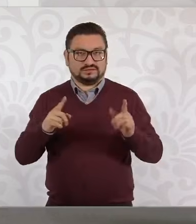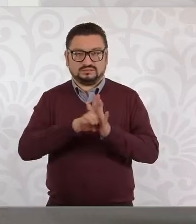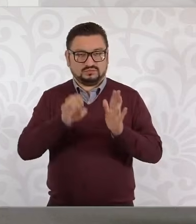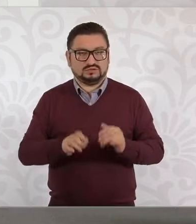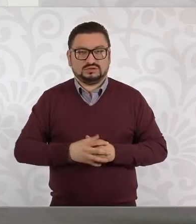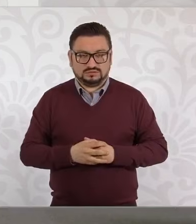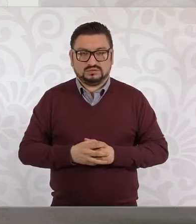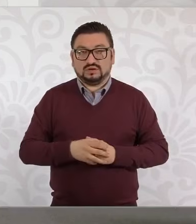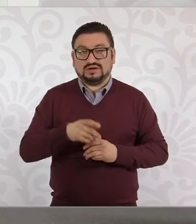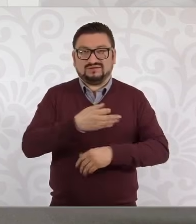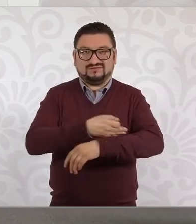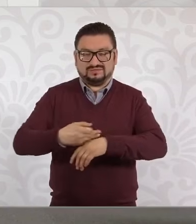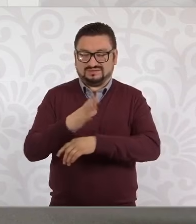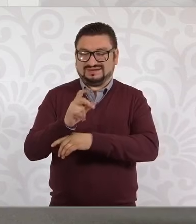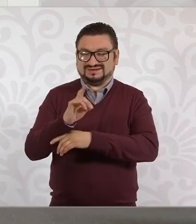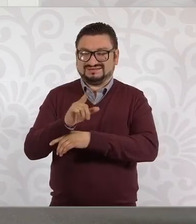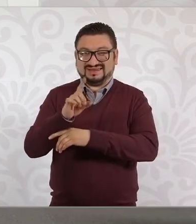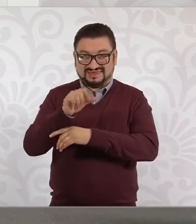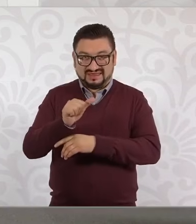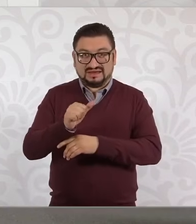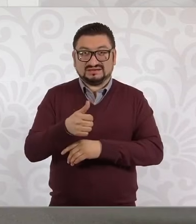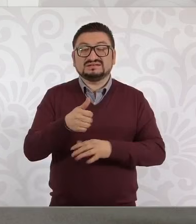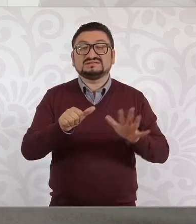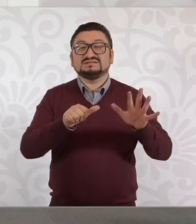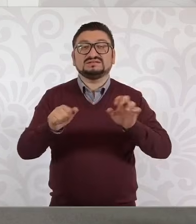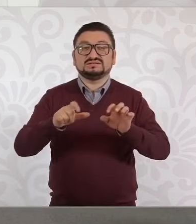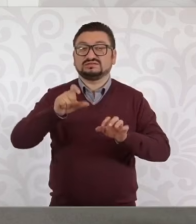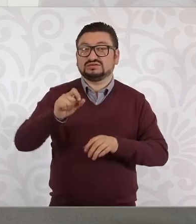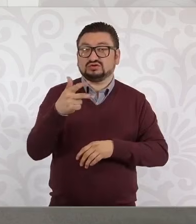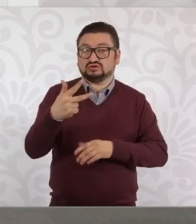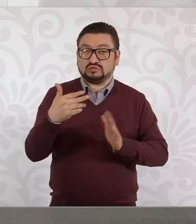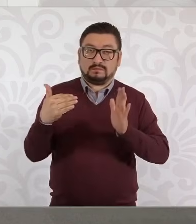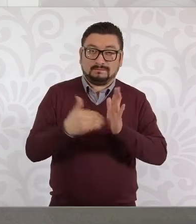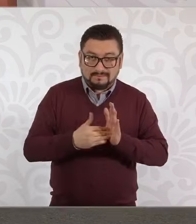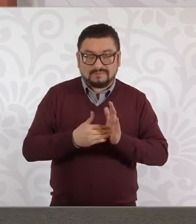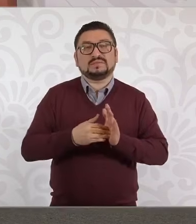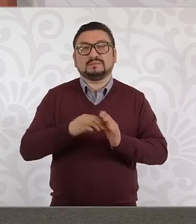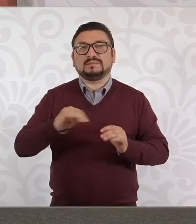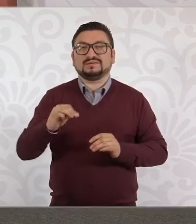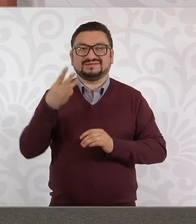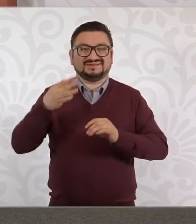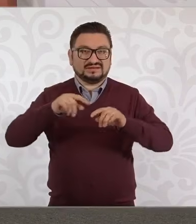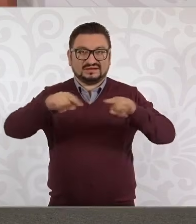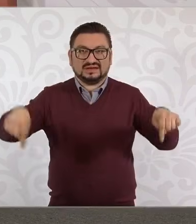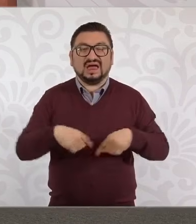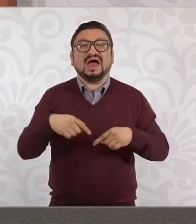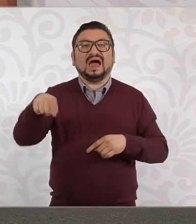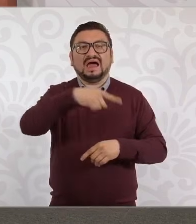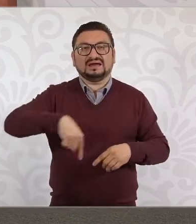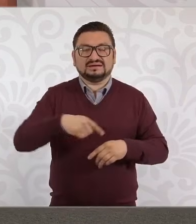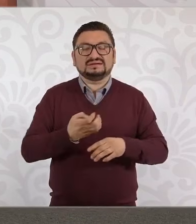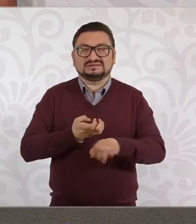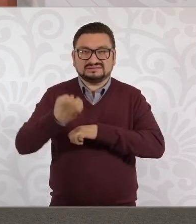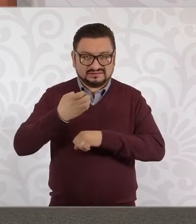referimos a la familia Calzada, que concentra 628,000 metros cúbicos en el estado de Querétaro en 5